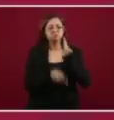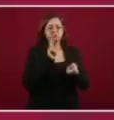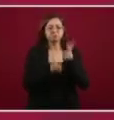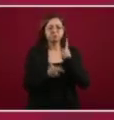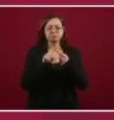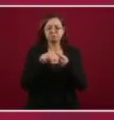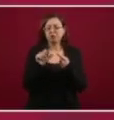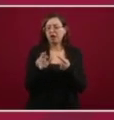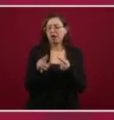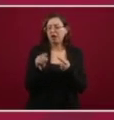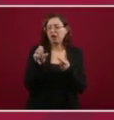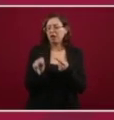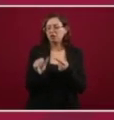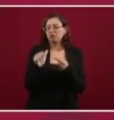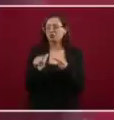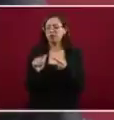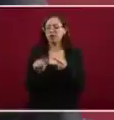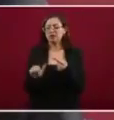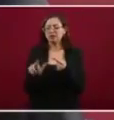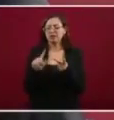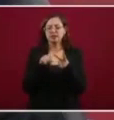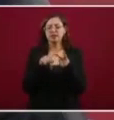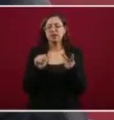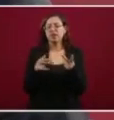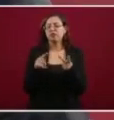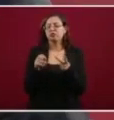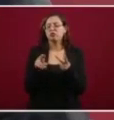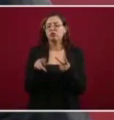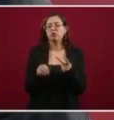Carlos Salazar y Antonio del Valle,